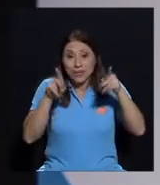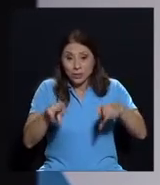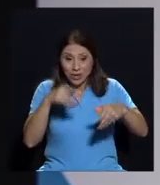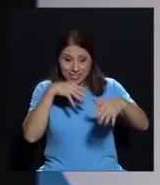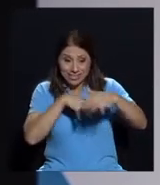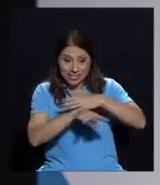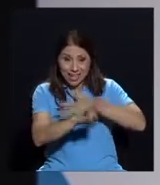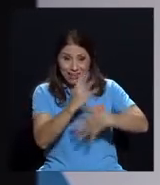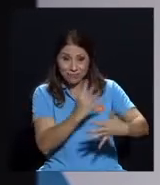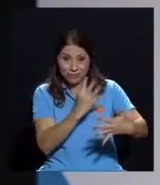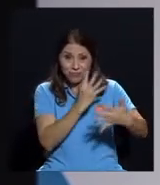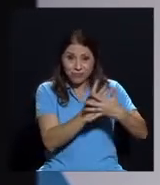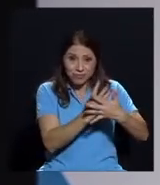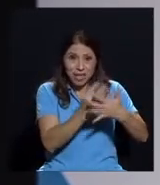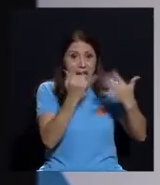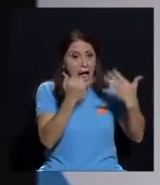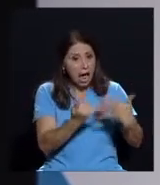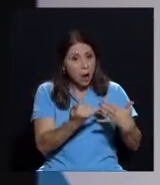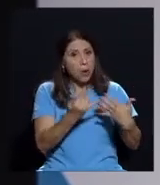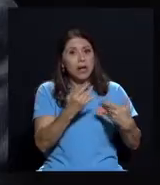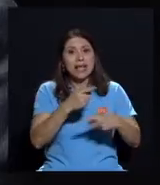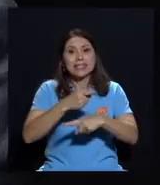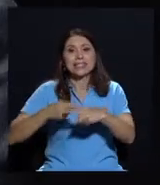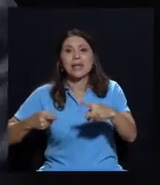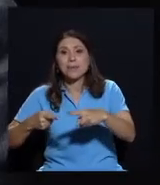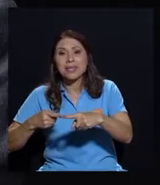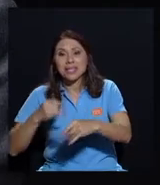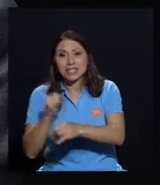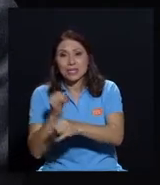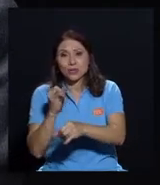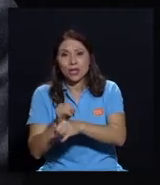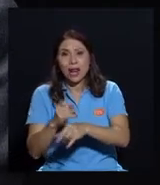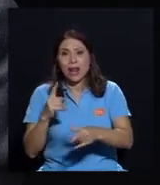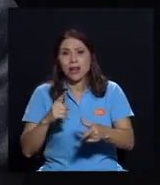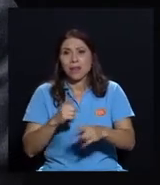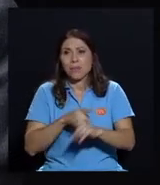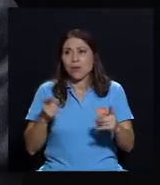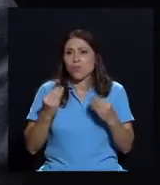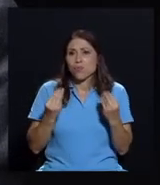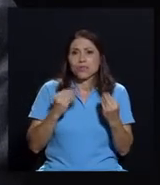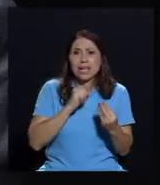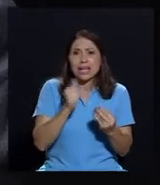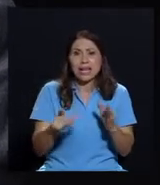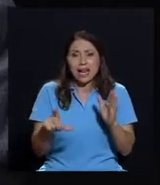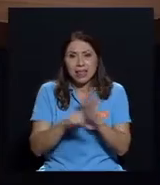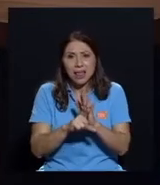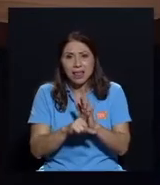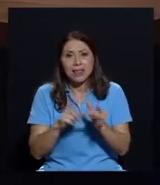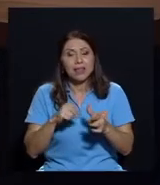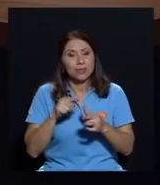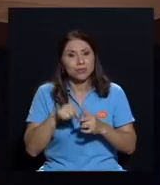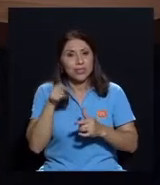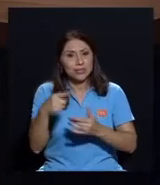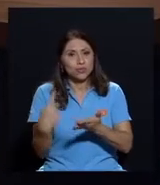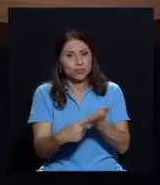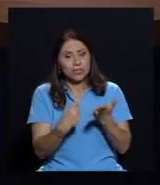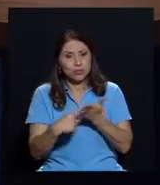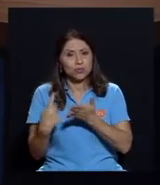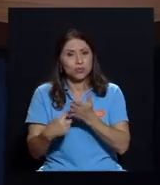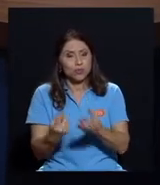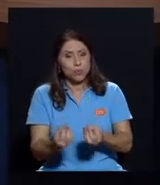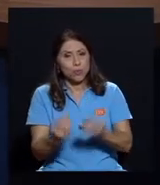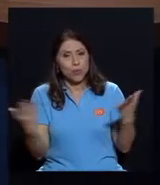al ser institucional al tiempo que hay tanta criminalidad y entre este tipo de discusión pública que también es hay que decirlo ha sido